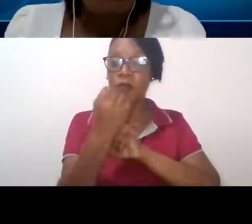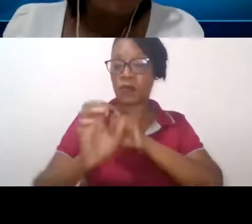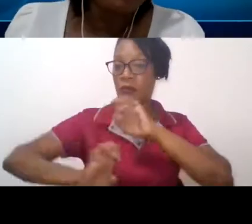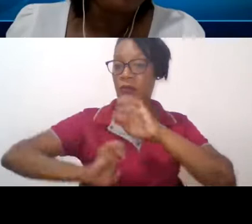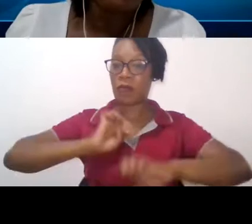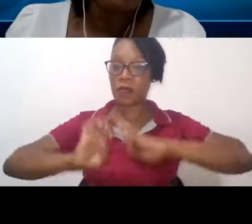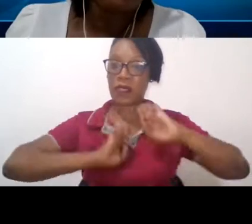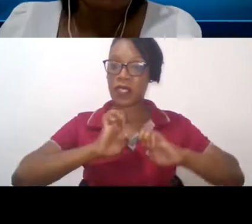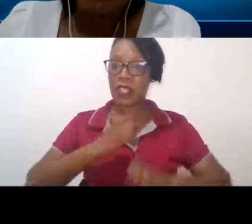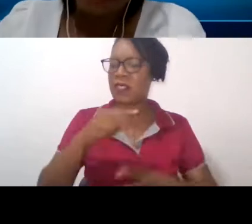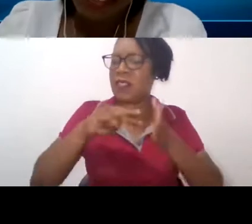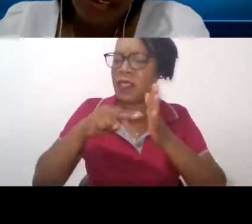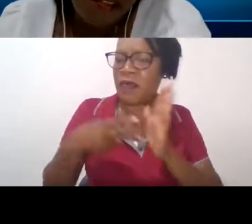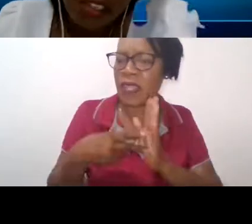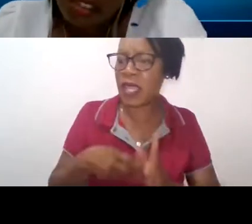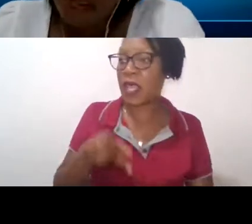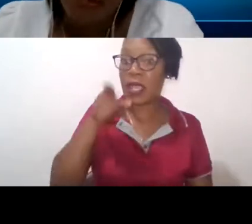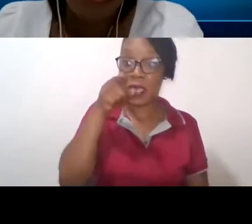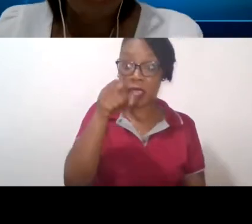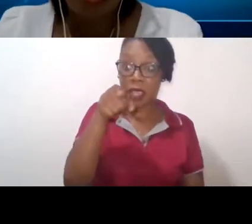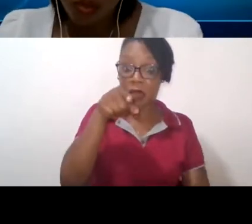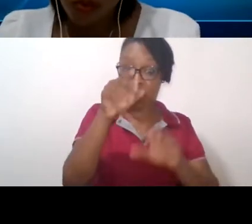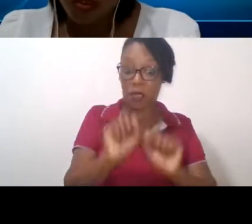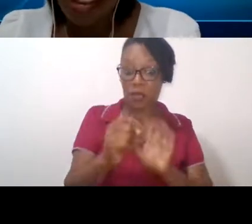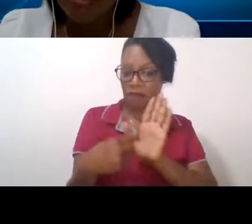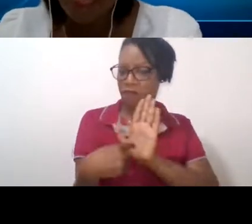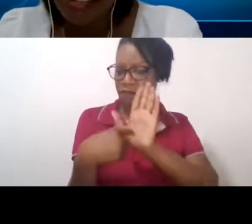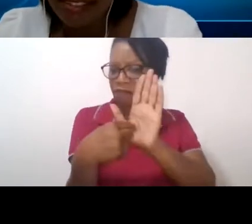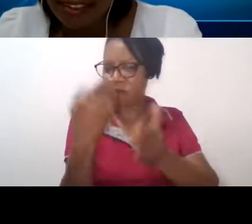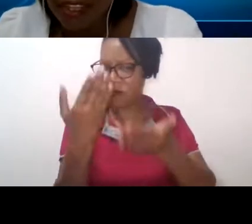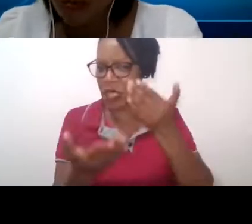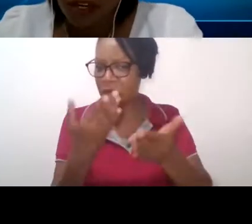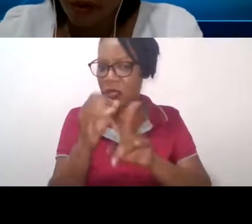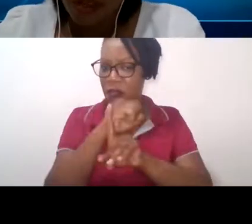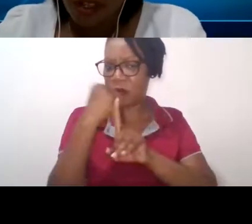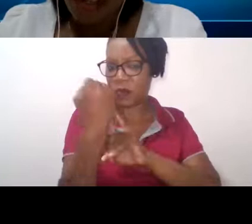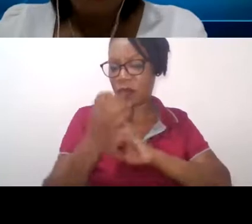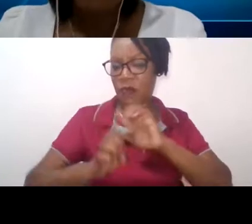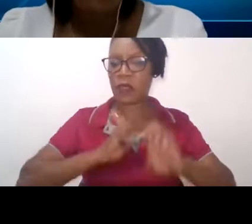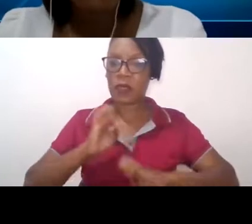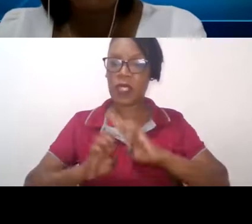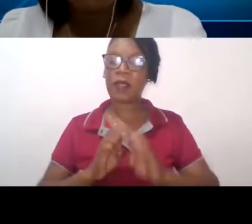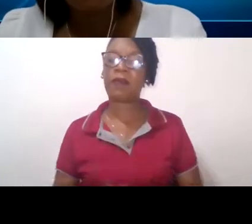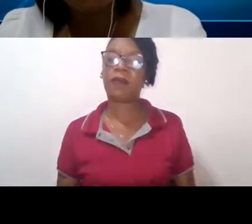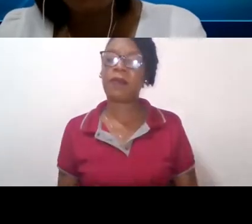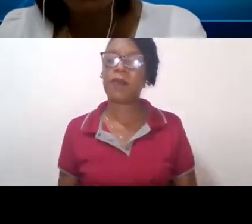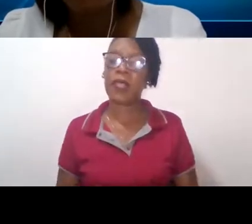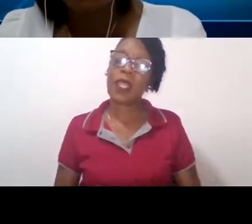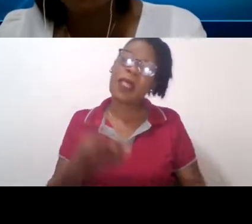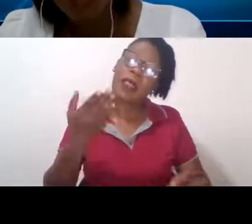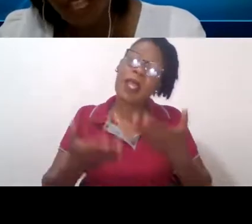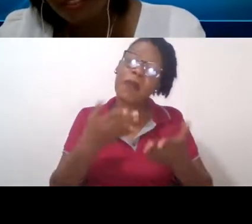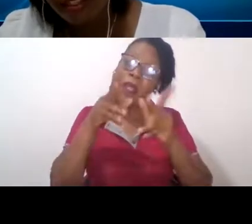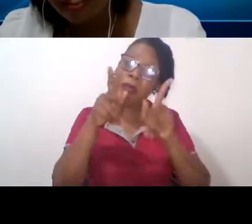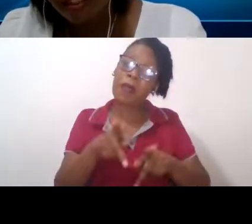puede presentar o ella puede presentar diferentes dificultades socioemocionales. ¿En qué sentido? Bueno, puede ser que la persona o